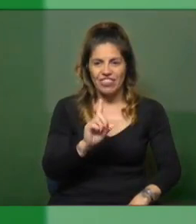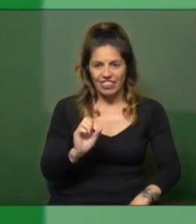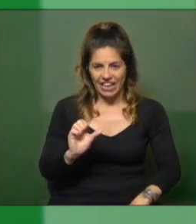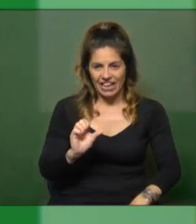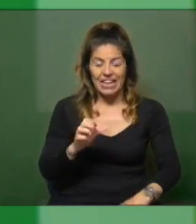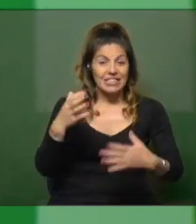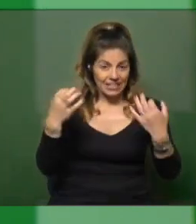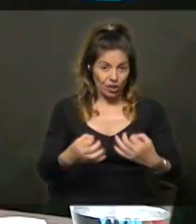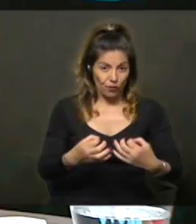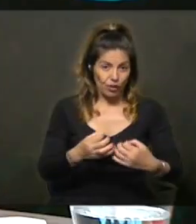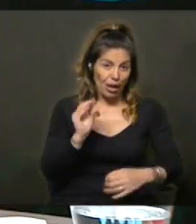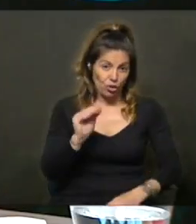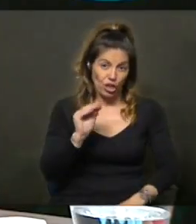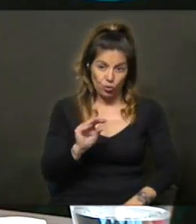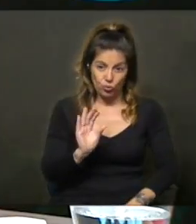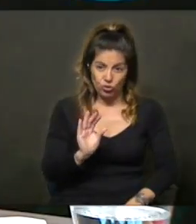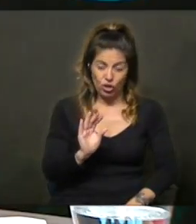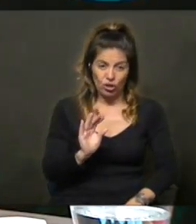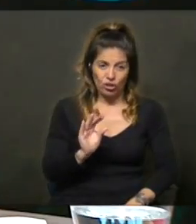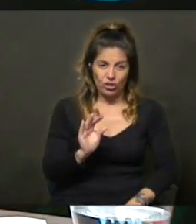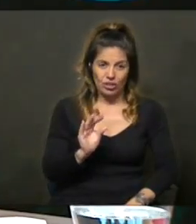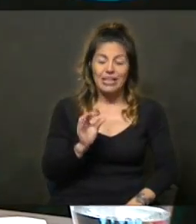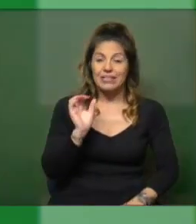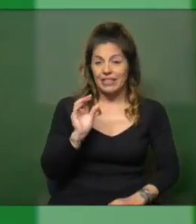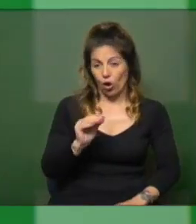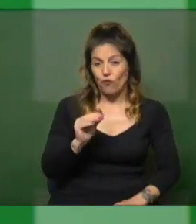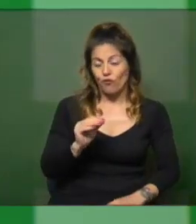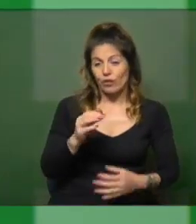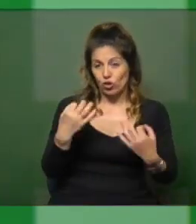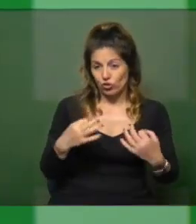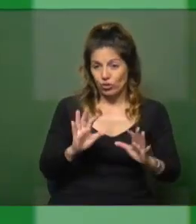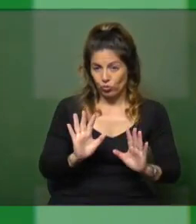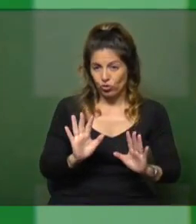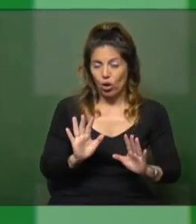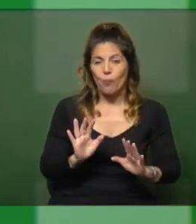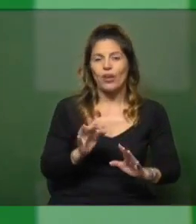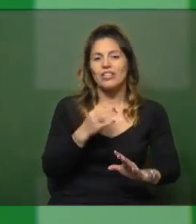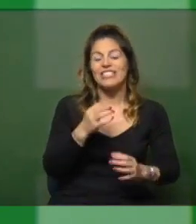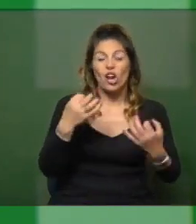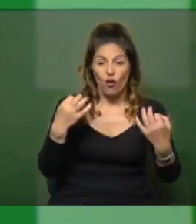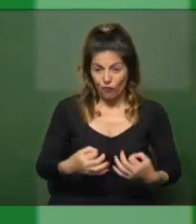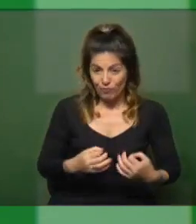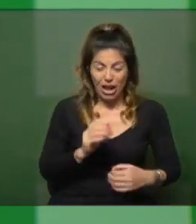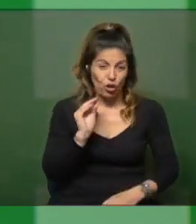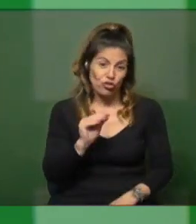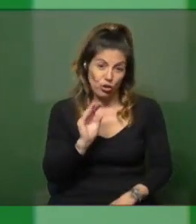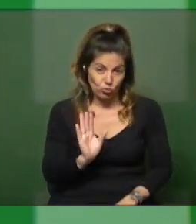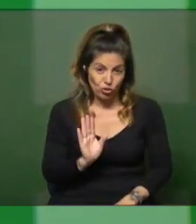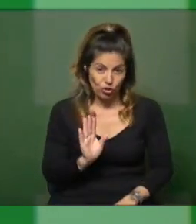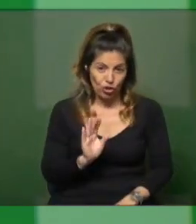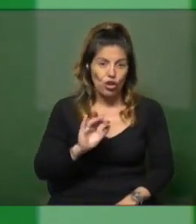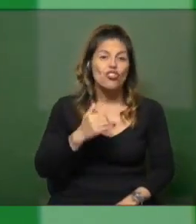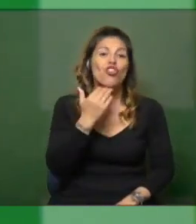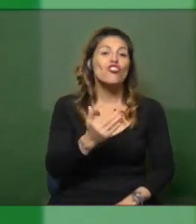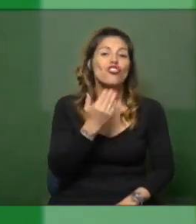es que confirma los anuncios no bueno este digamos que si confirmas los anuncios yo ya no